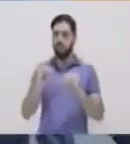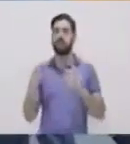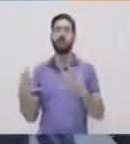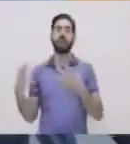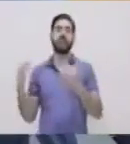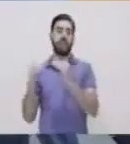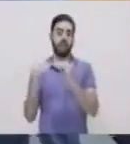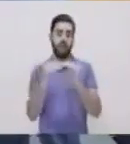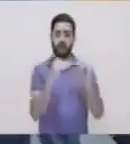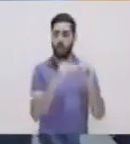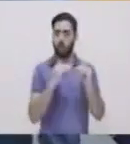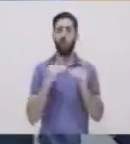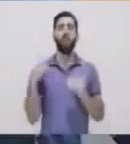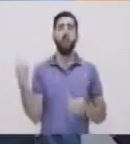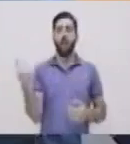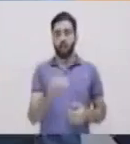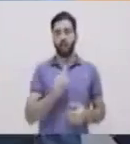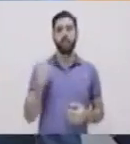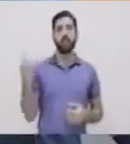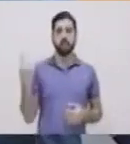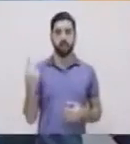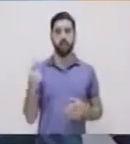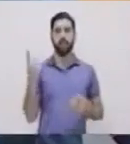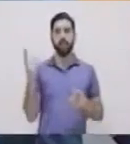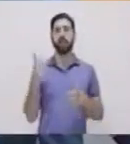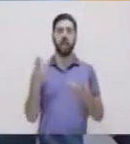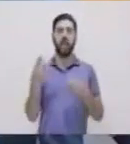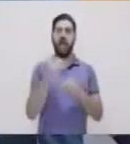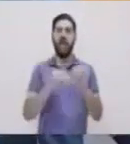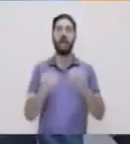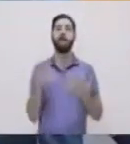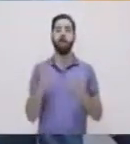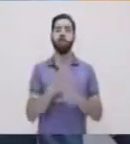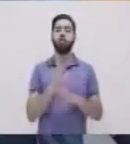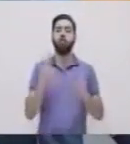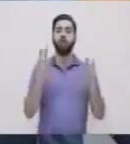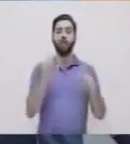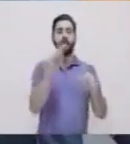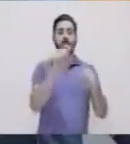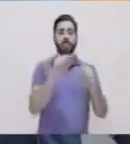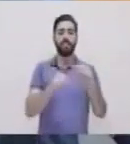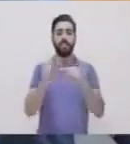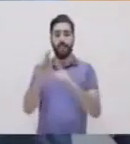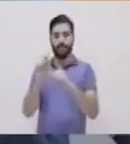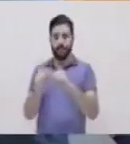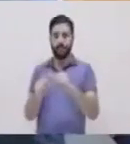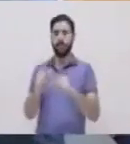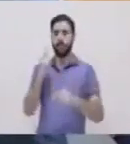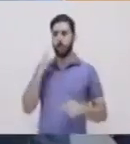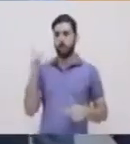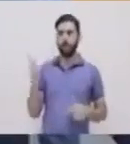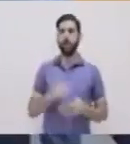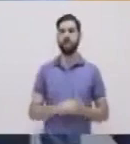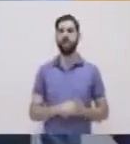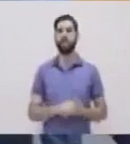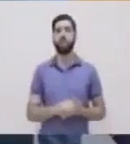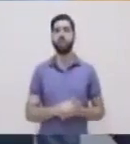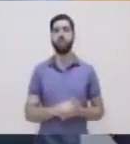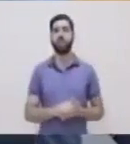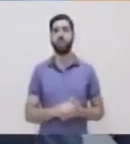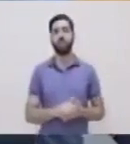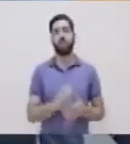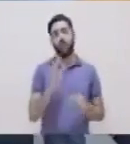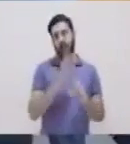son iguales. Lo que cambia es el dividendo, ¿verdad? De que sería el prefijo que estemos usando, si es